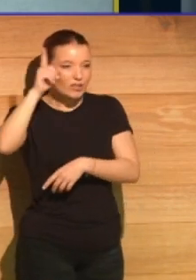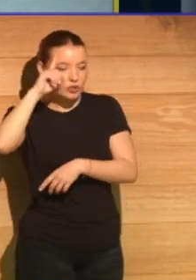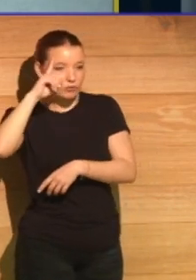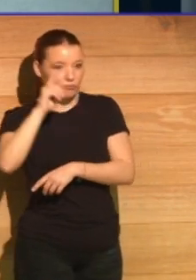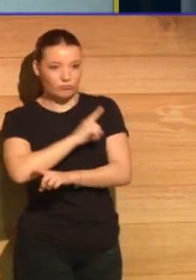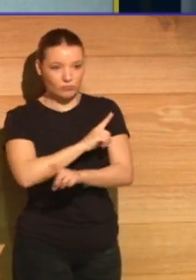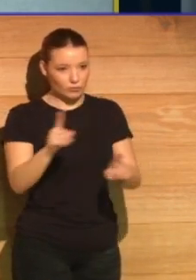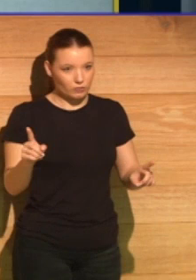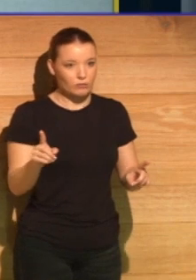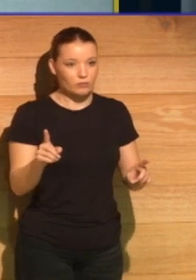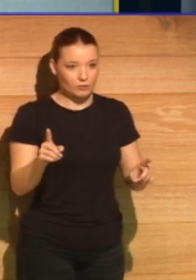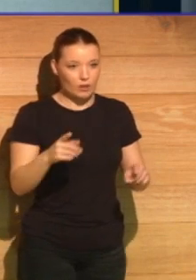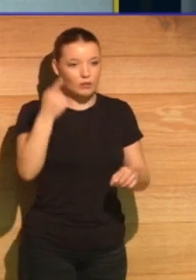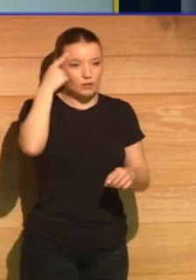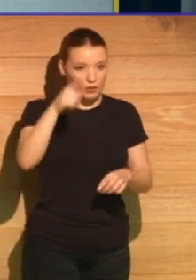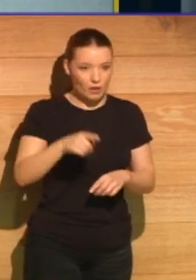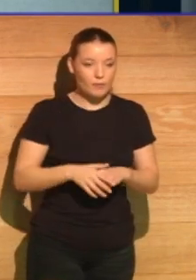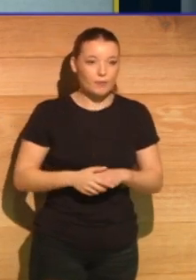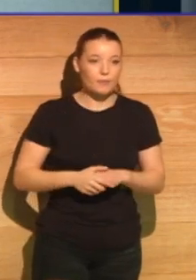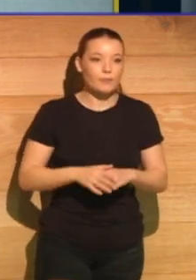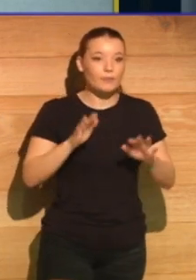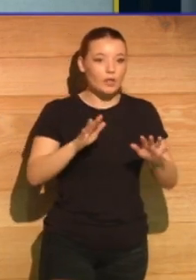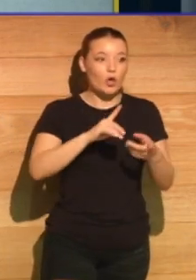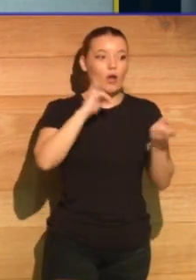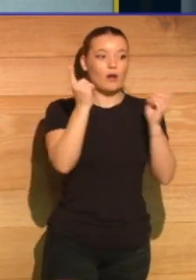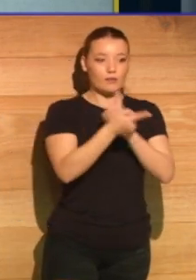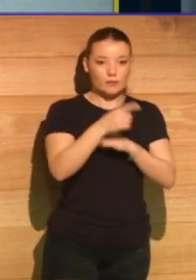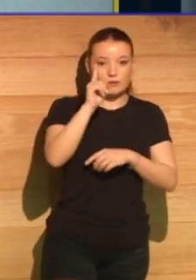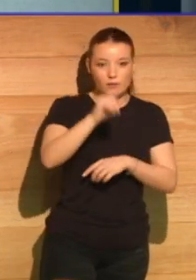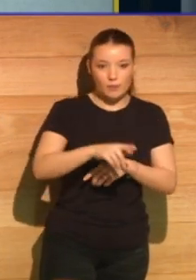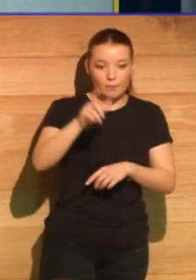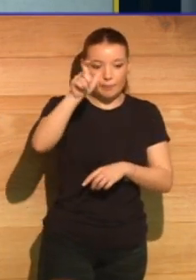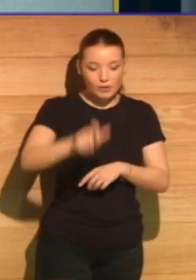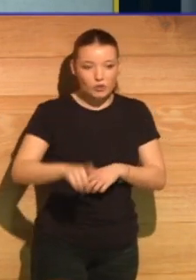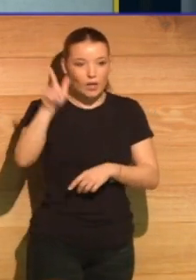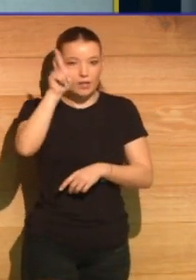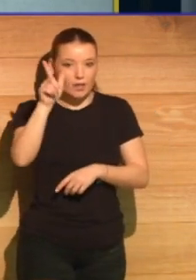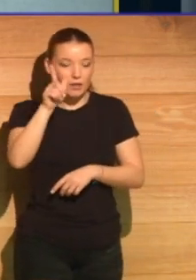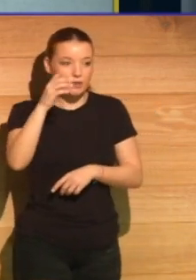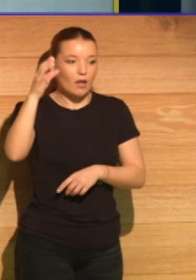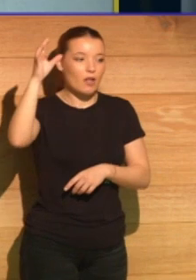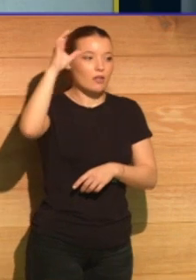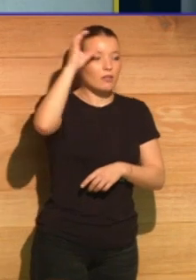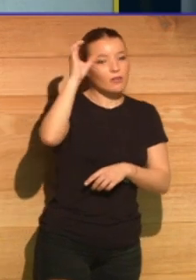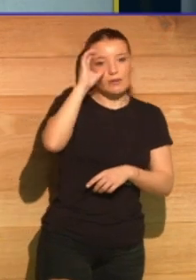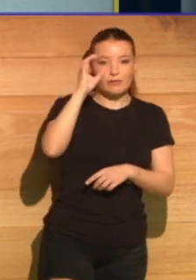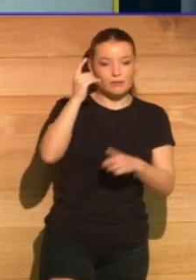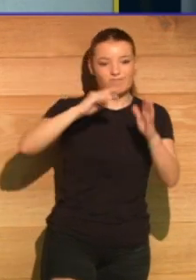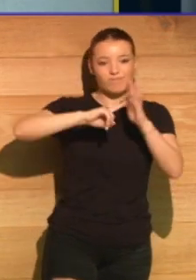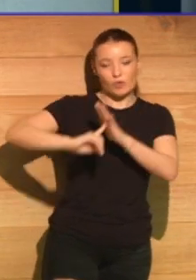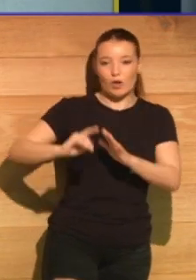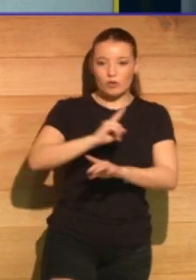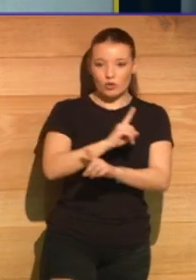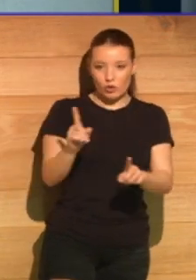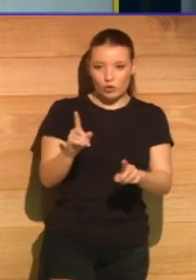de pintura, etcétera, pero al revés, que también los de letras no desprecien como cultura lo que